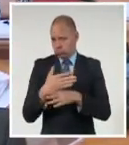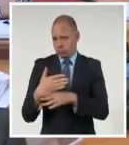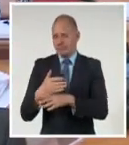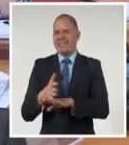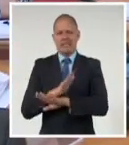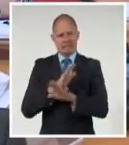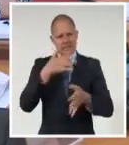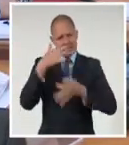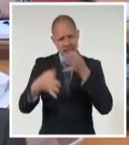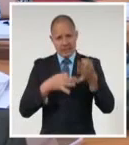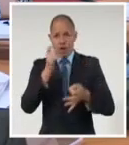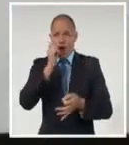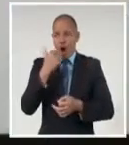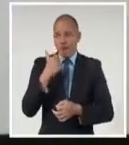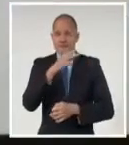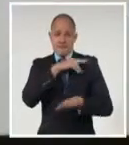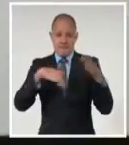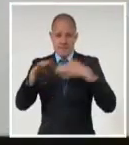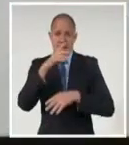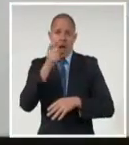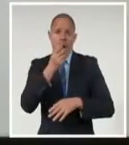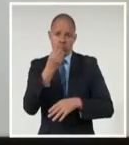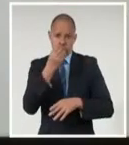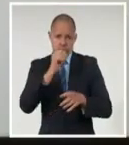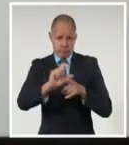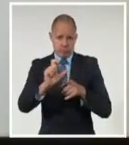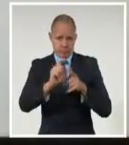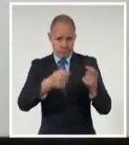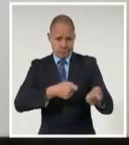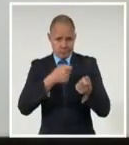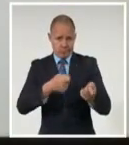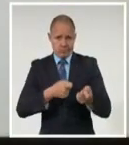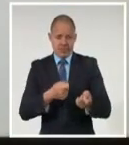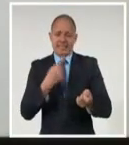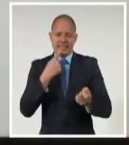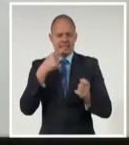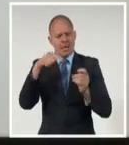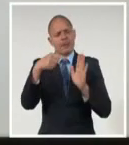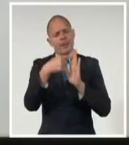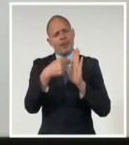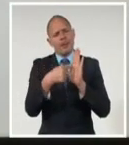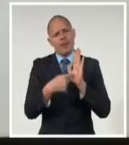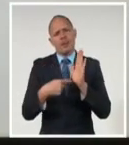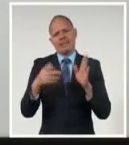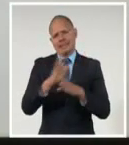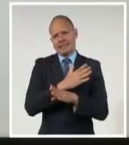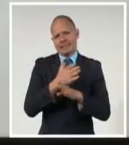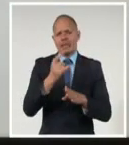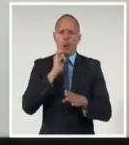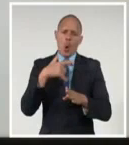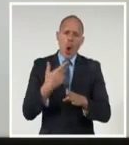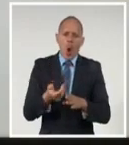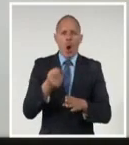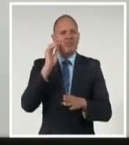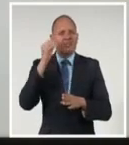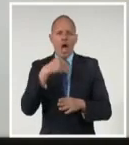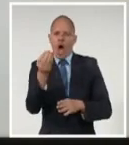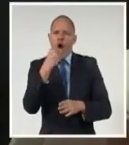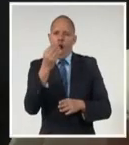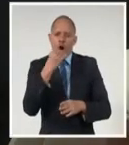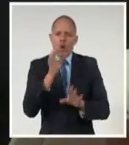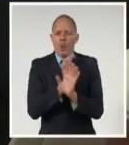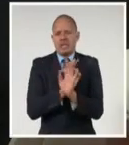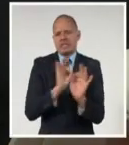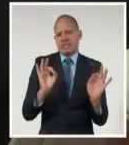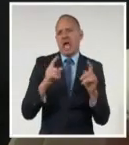lo explicó Idael Pérez Brito, ministro de la Agricultura. Entre otros elementos, recoge precisiones relativas a la calidad e inocuidad de